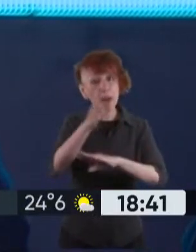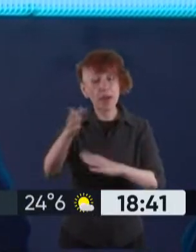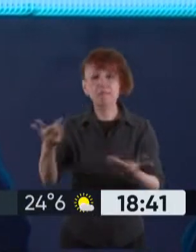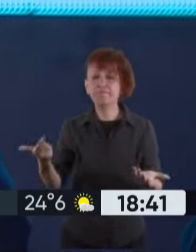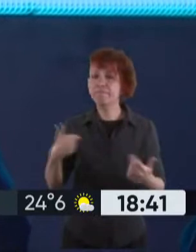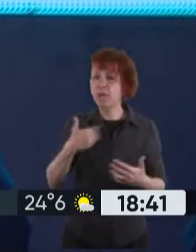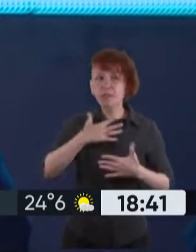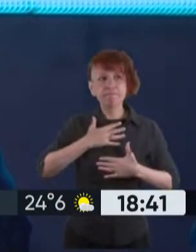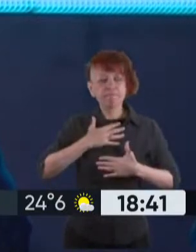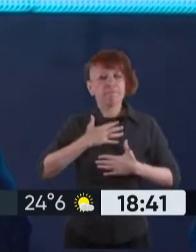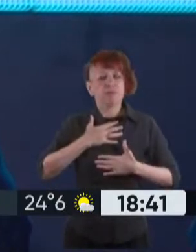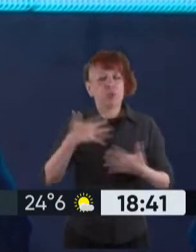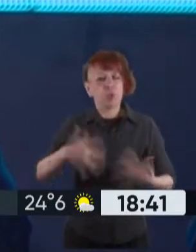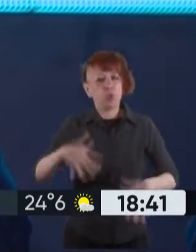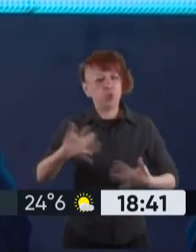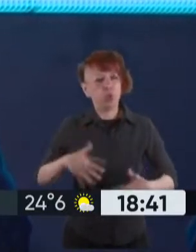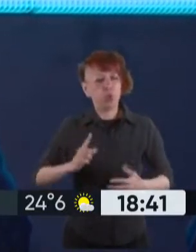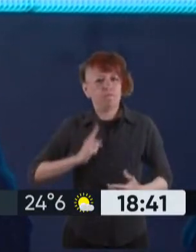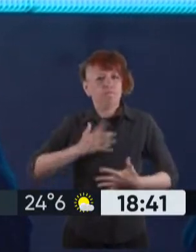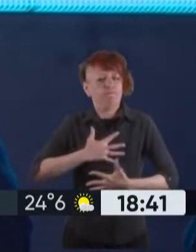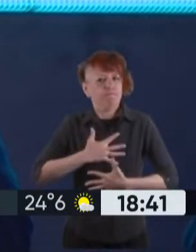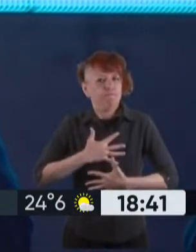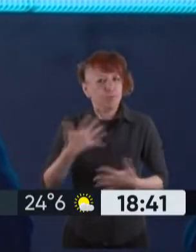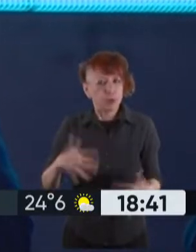mí es muy reconfortante eso.